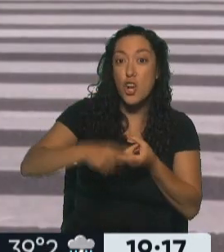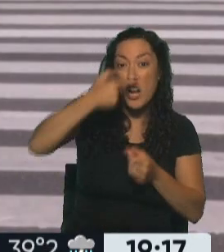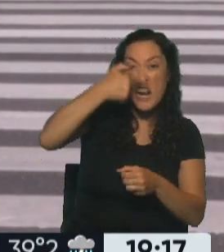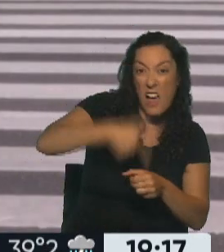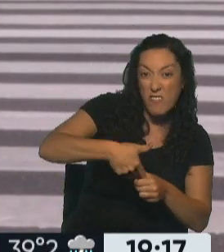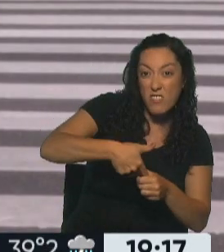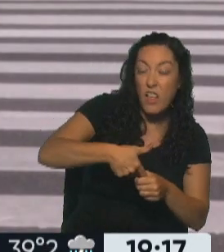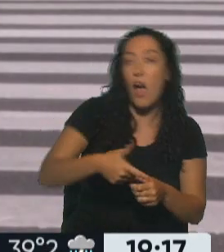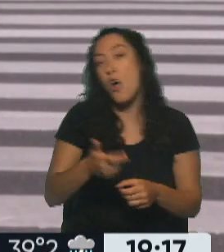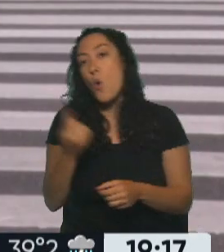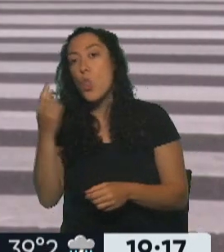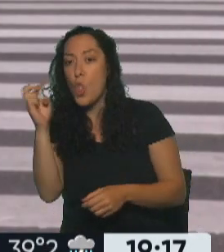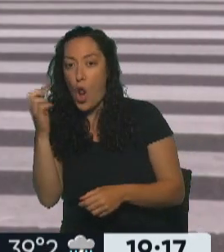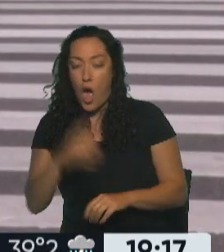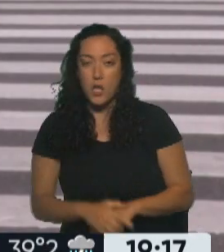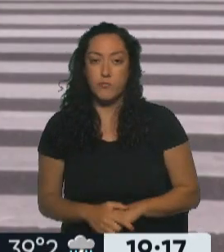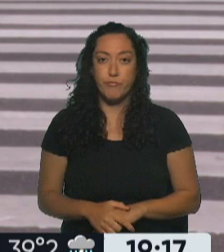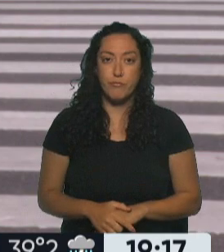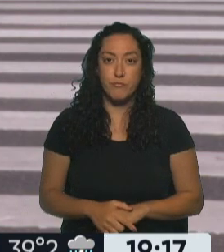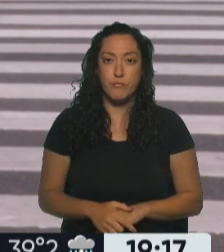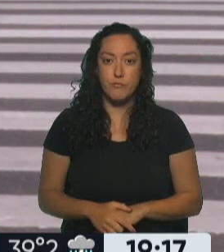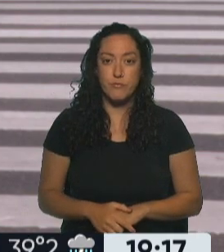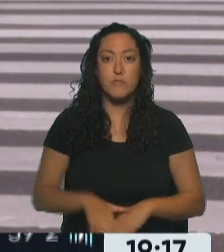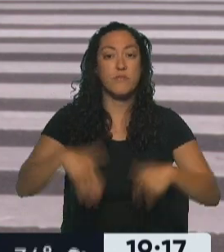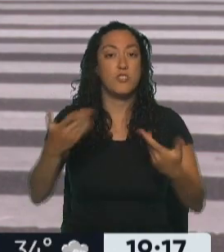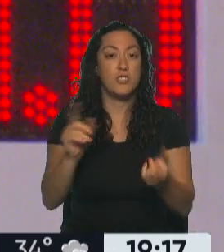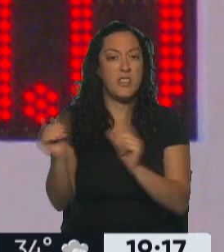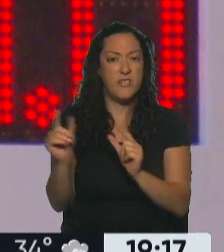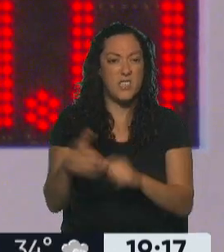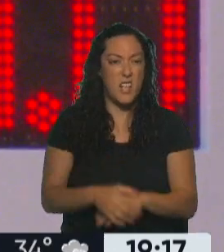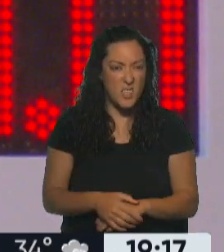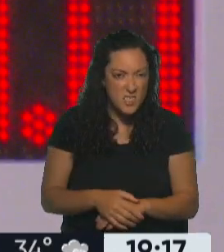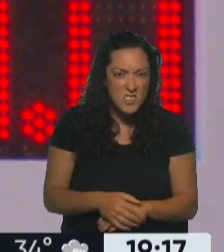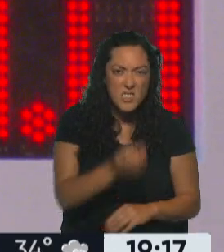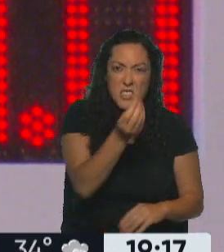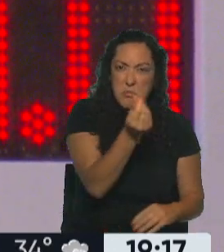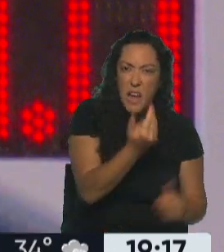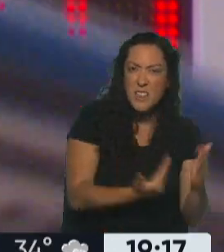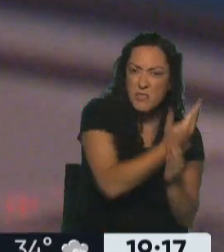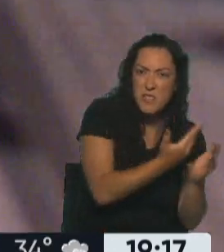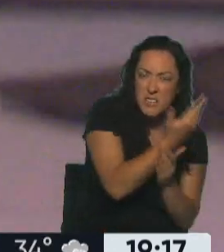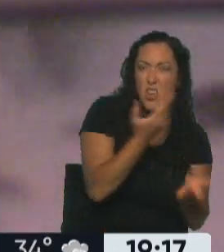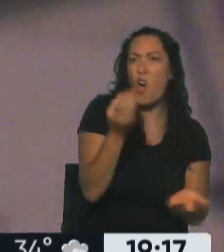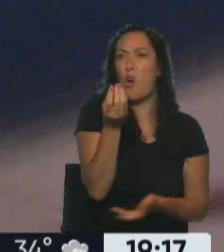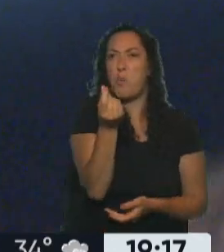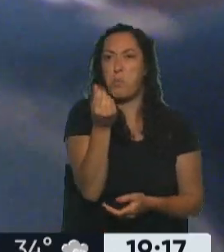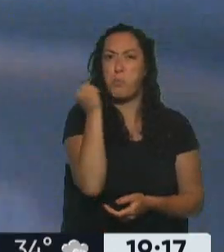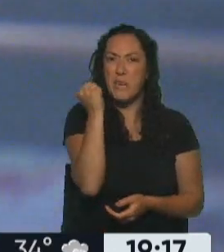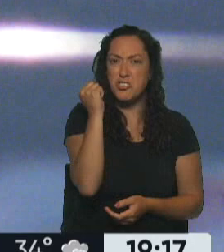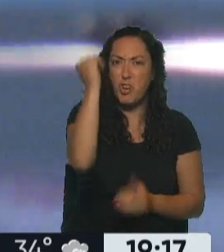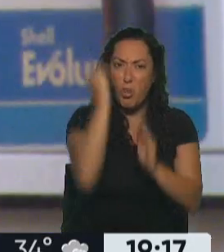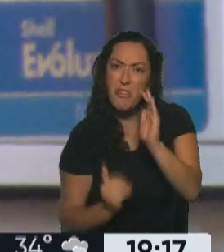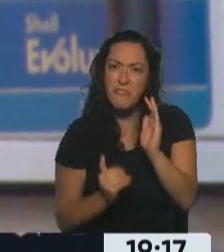a un dólar. Sí. Ahí te marcaría la diferencia. ¿Qué tiene que ver esto con la emisión monetaria o el déficit fiscal que se